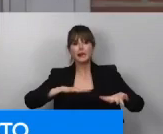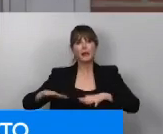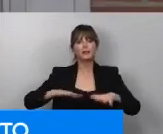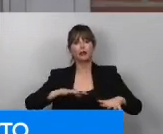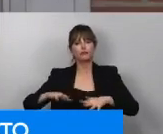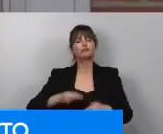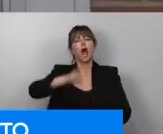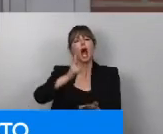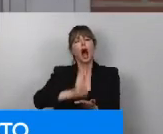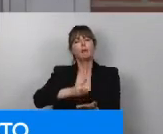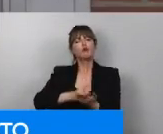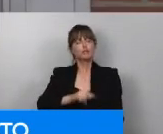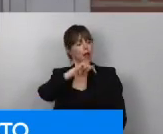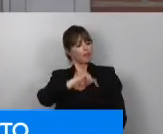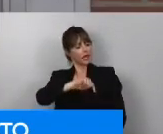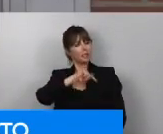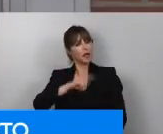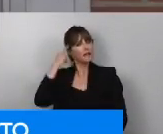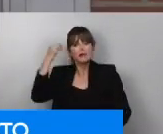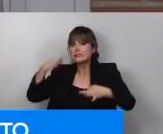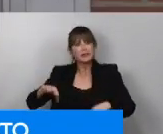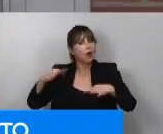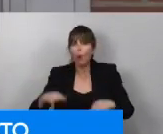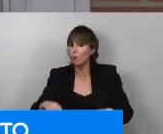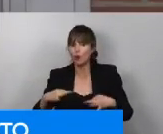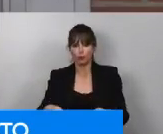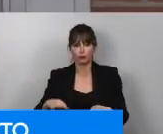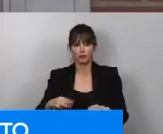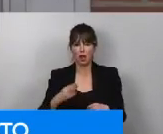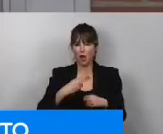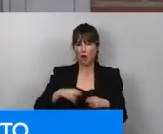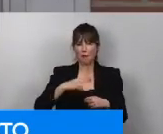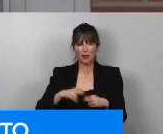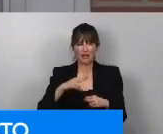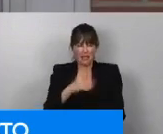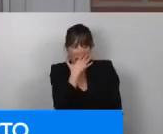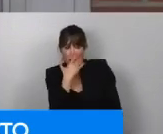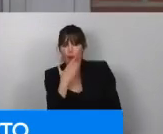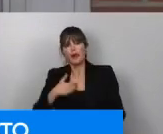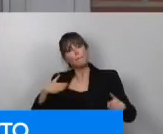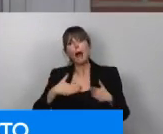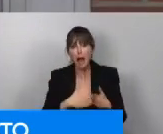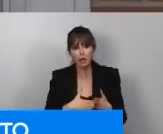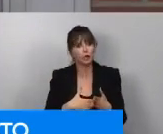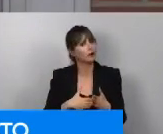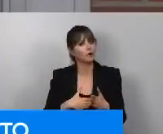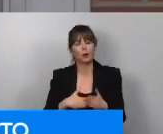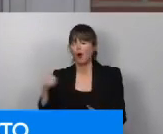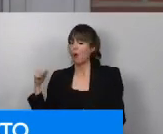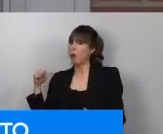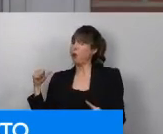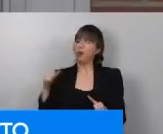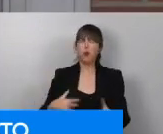decidida por la dignidad y el sentido común poniendo freno a la política de la vergüenza que llevamos demasiado